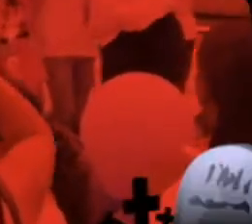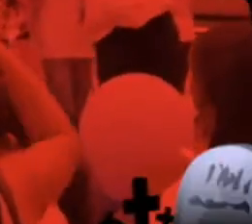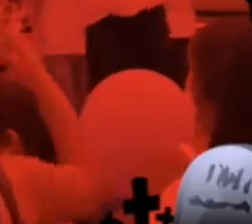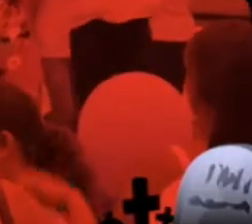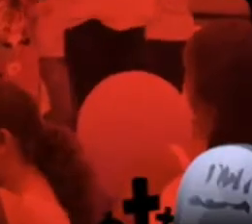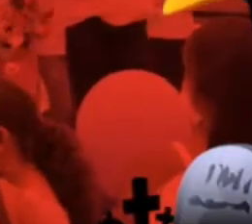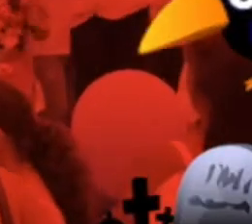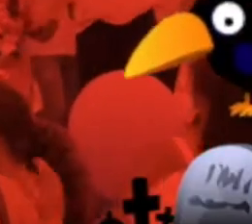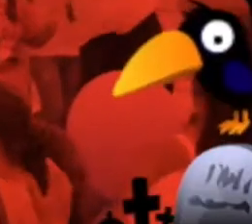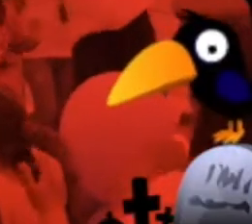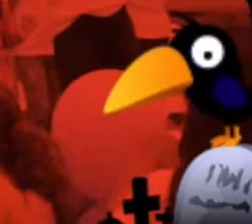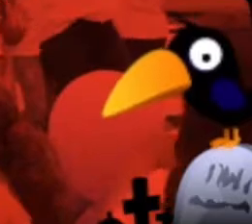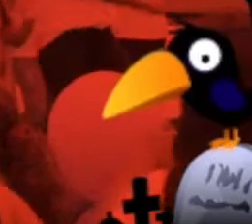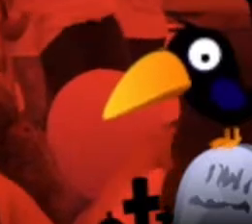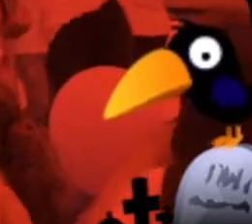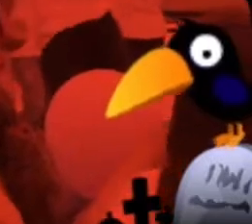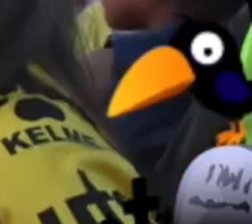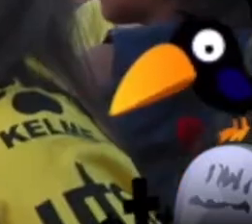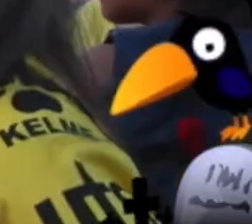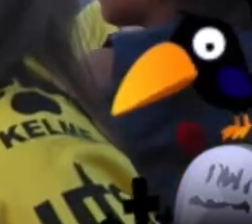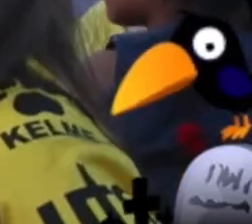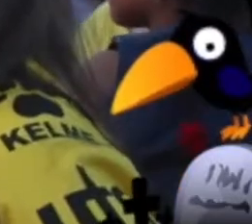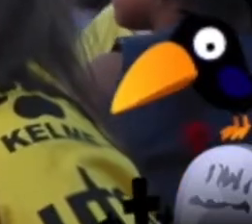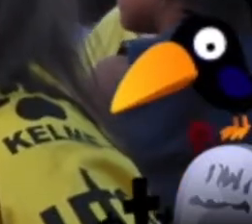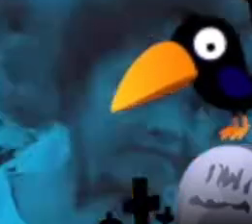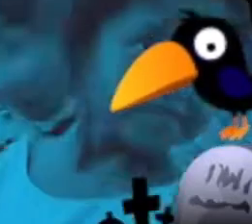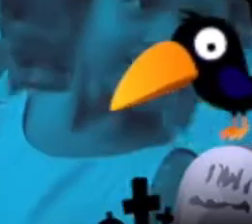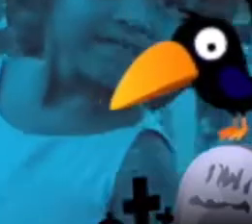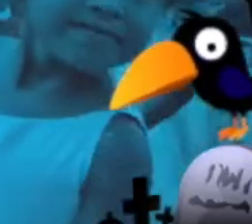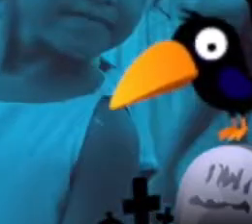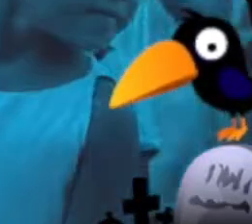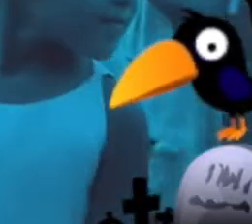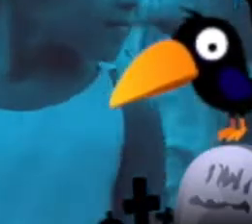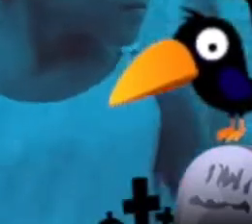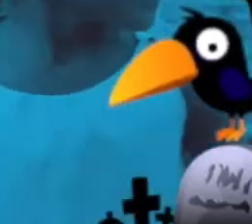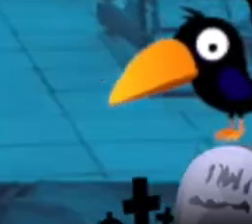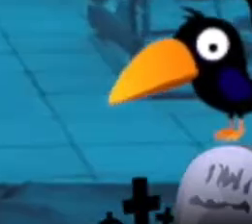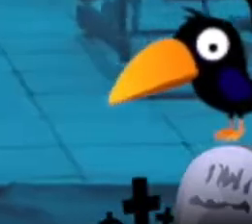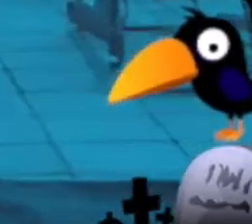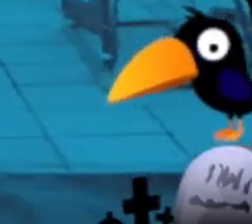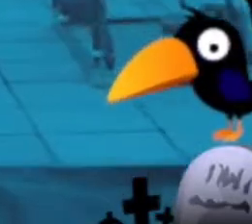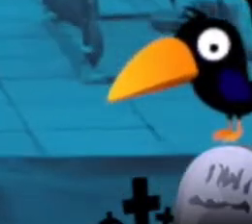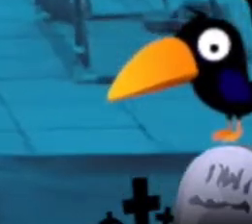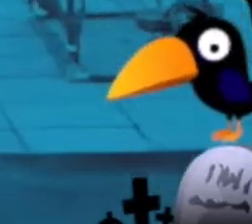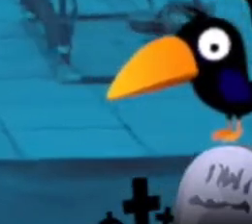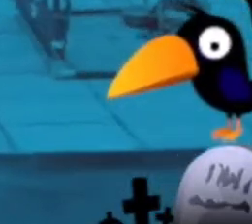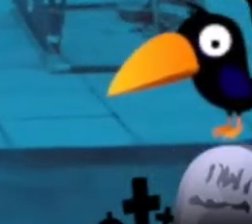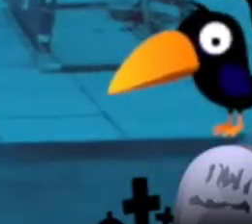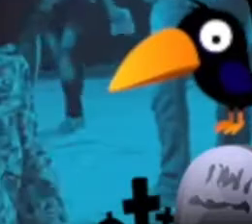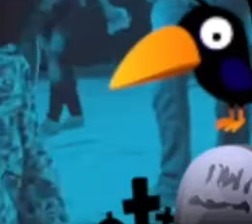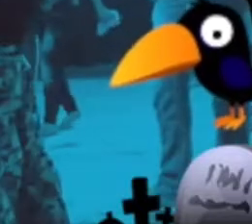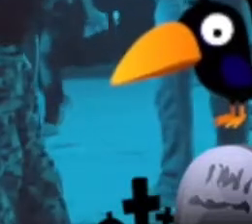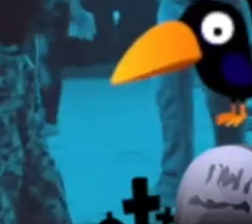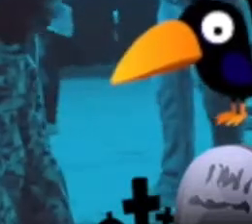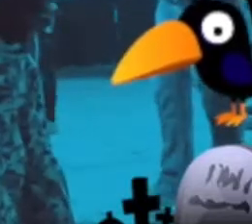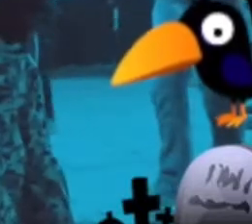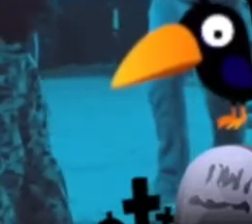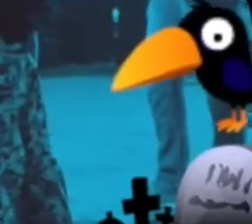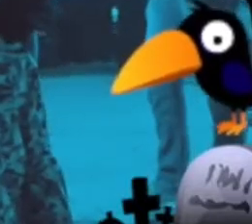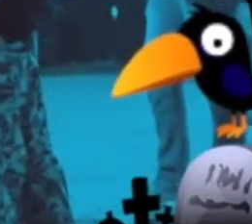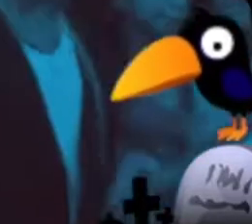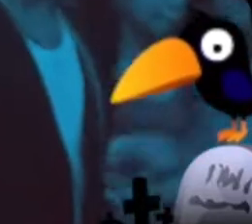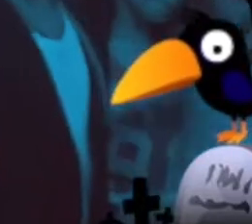regalos, sorpresas y shows musicales. Ya saben, este domingo 30 de octubre, la cita es en nuestra Ruta 65 de la Villa Olímpica.